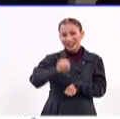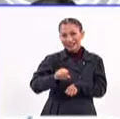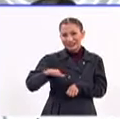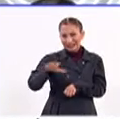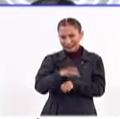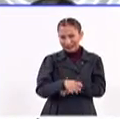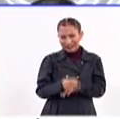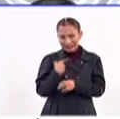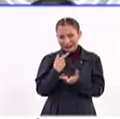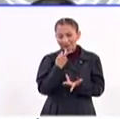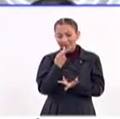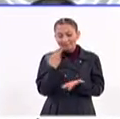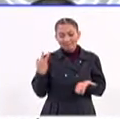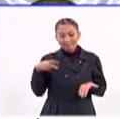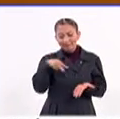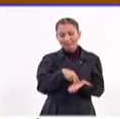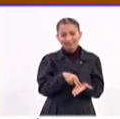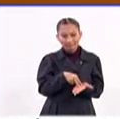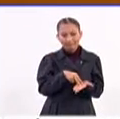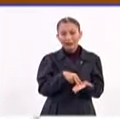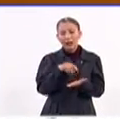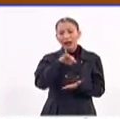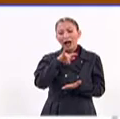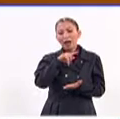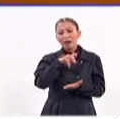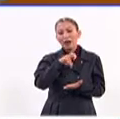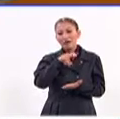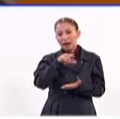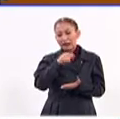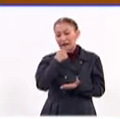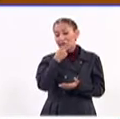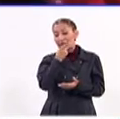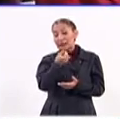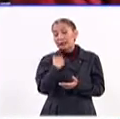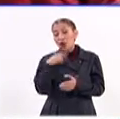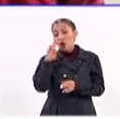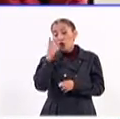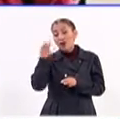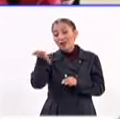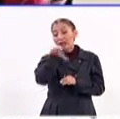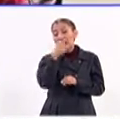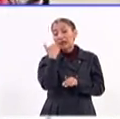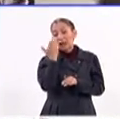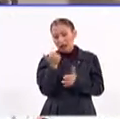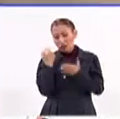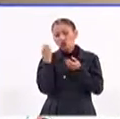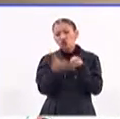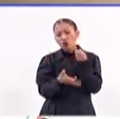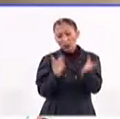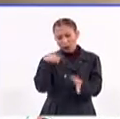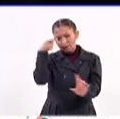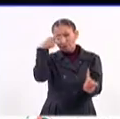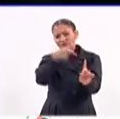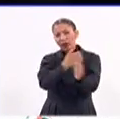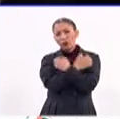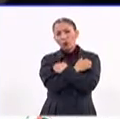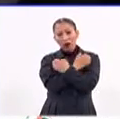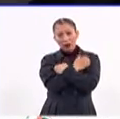Universidades e Instituciones de Educación Superior, Jaime Valls Ponda, refirió que las universidades buscan contribuir a los propósitos educativos